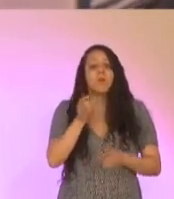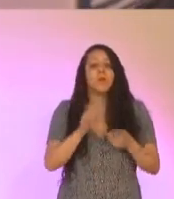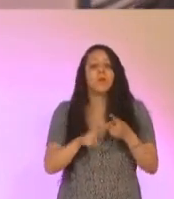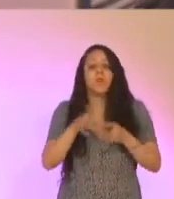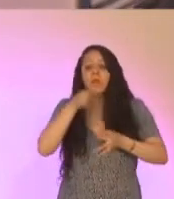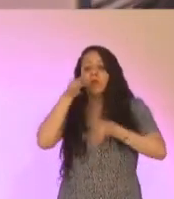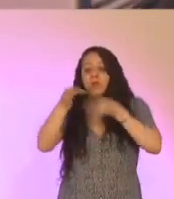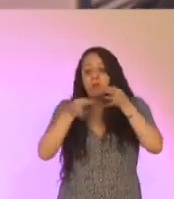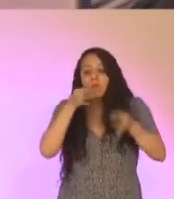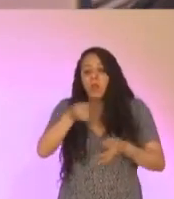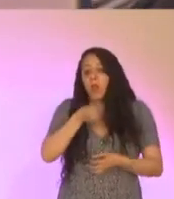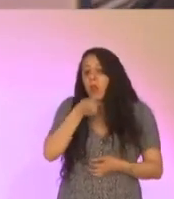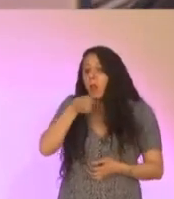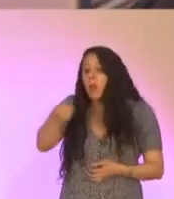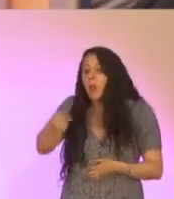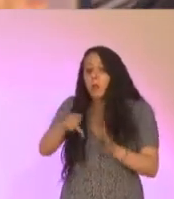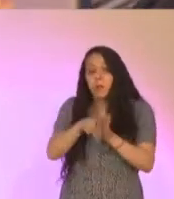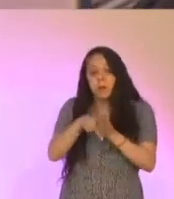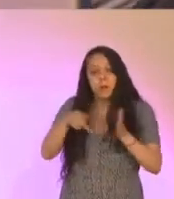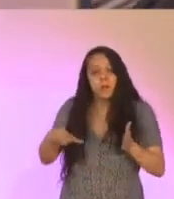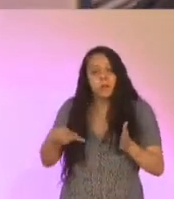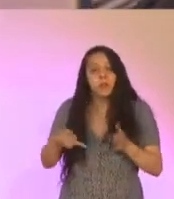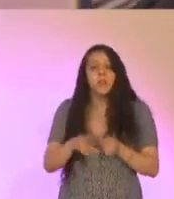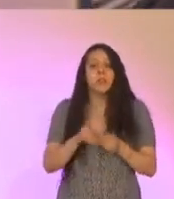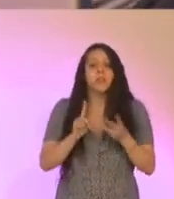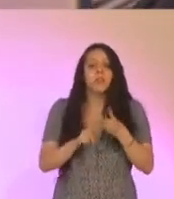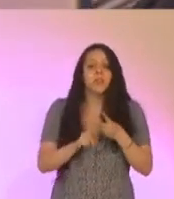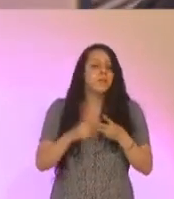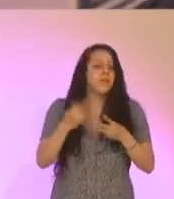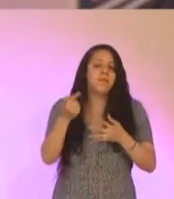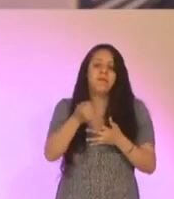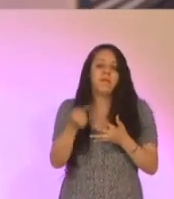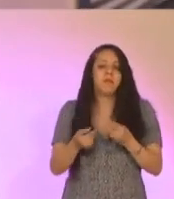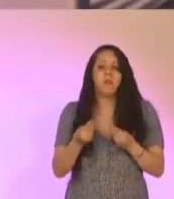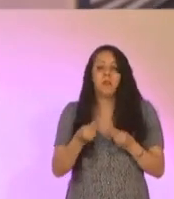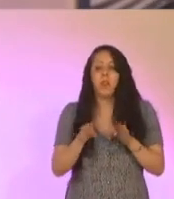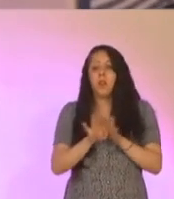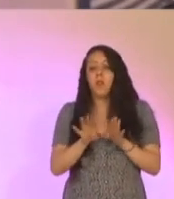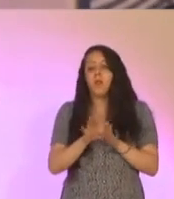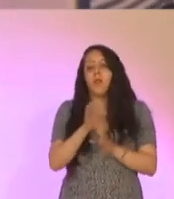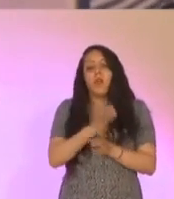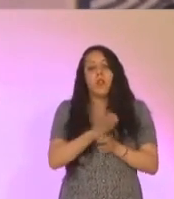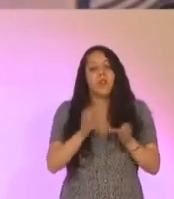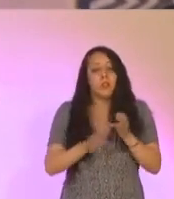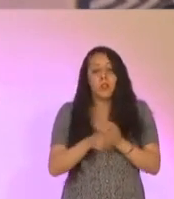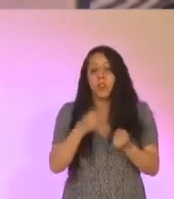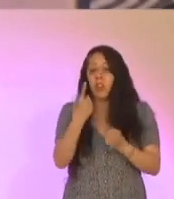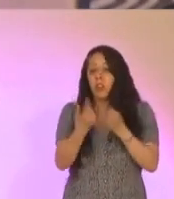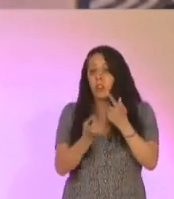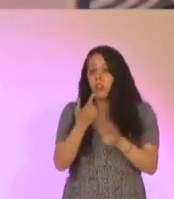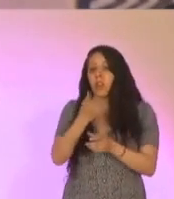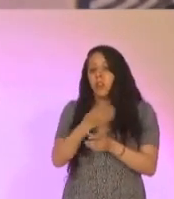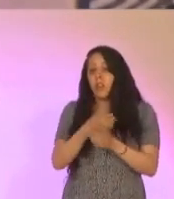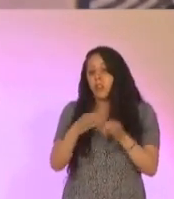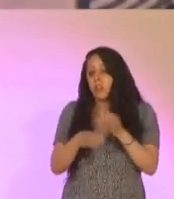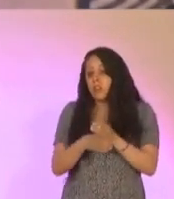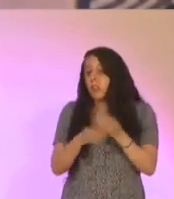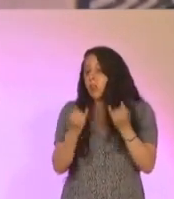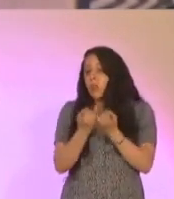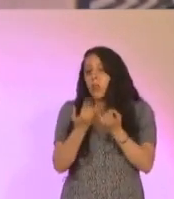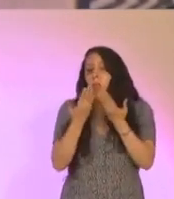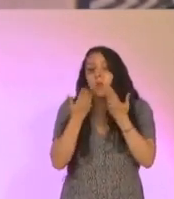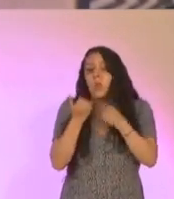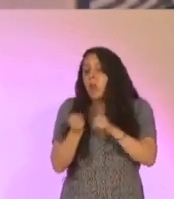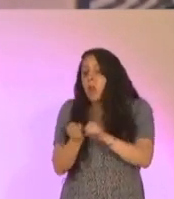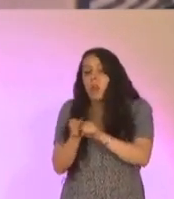y creo que la pandemia abrió a esa posibilidad de hablar de cosas que no se estaban viendo no hablar un